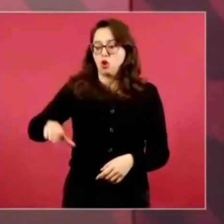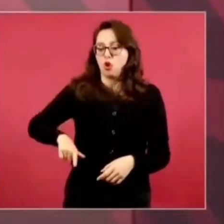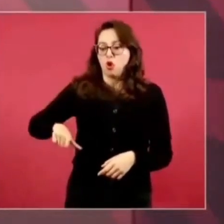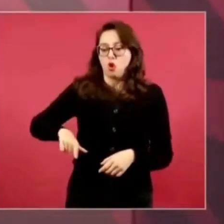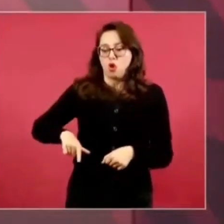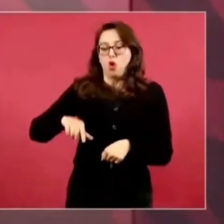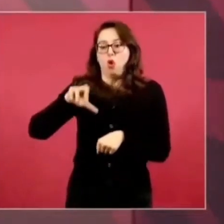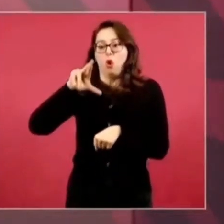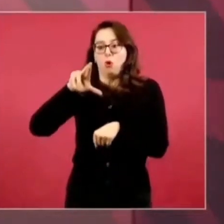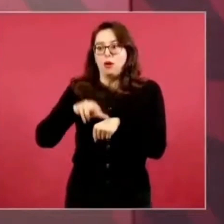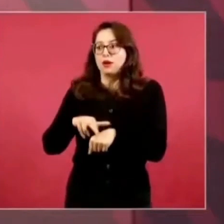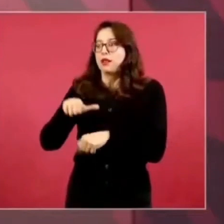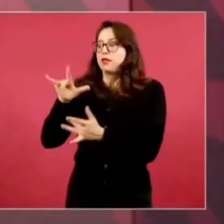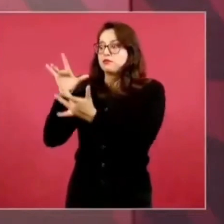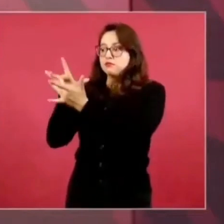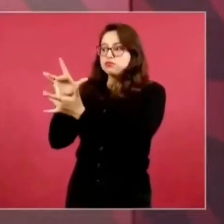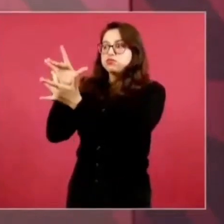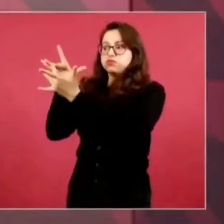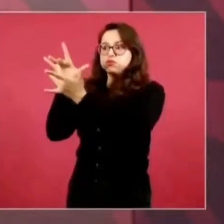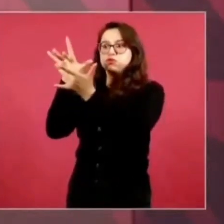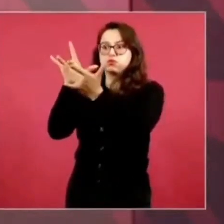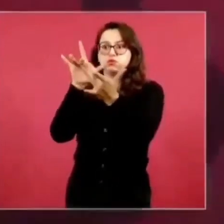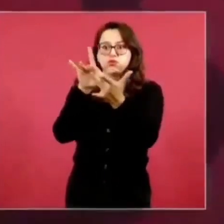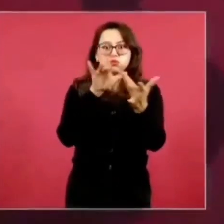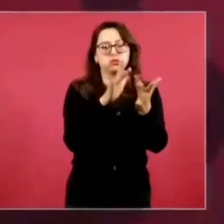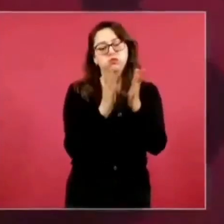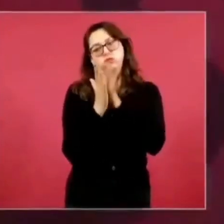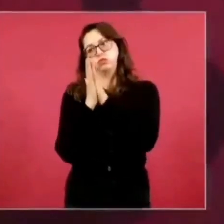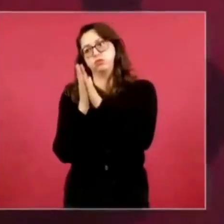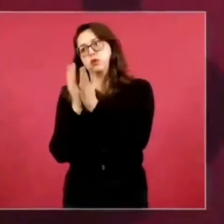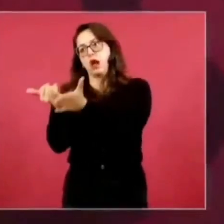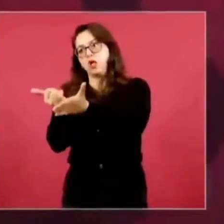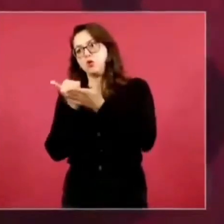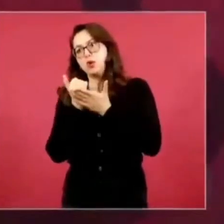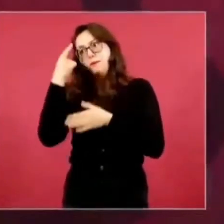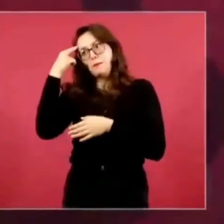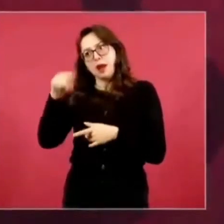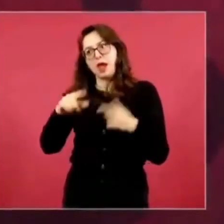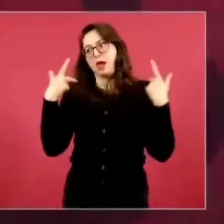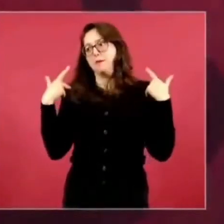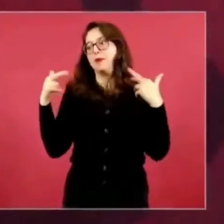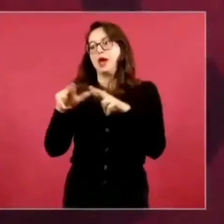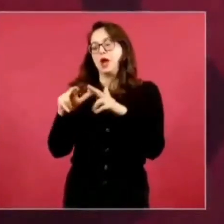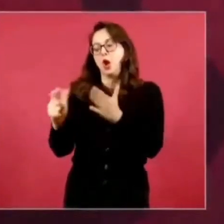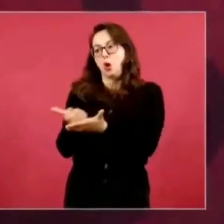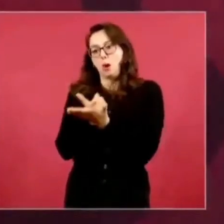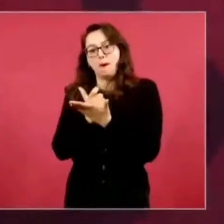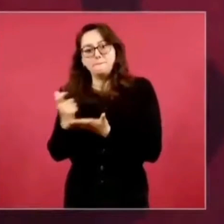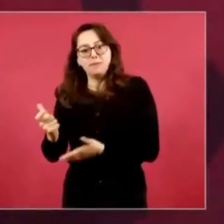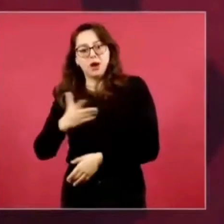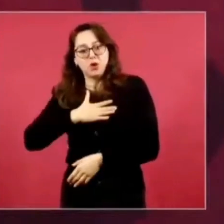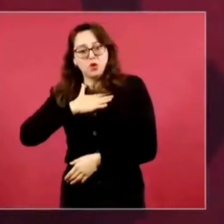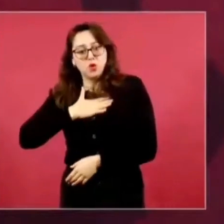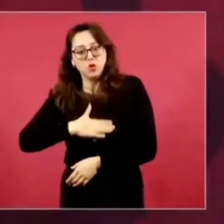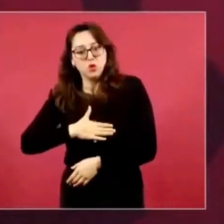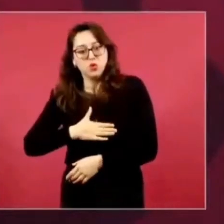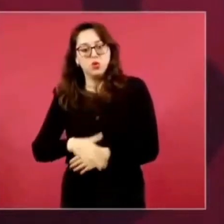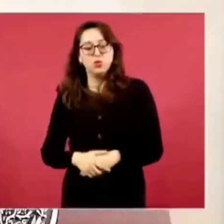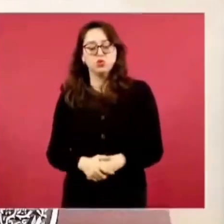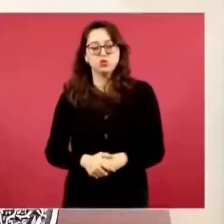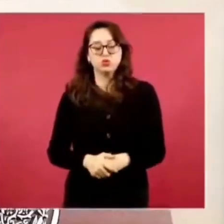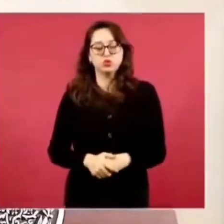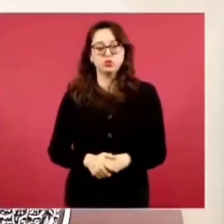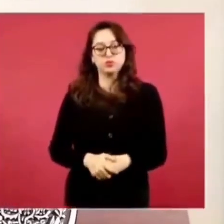Hoy vamos a tener reunión, es otro tema, es salud, es